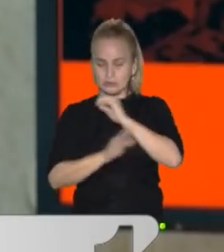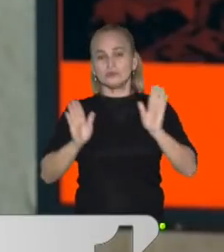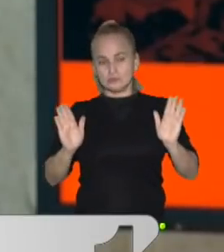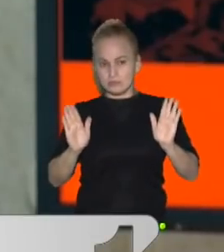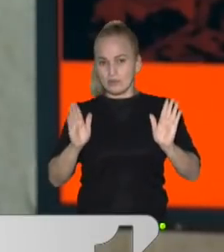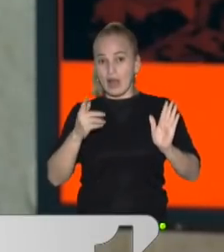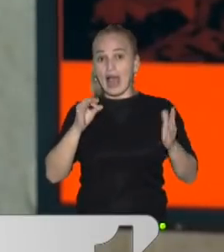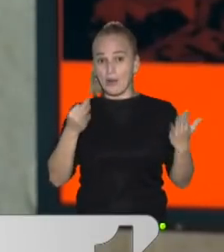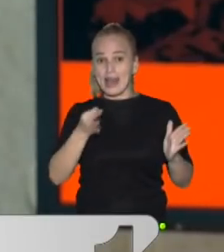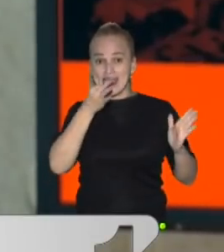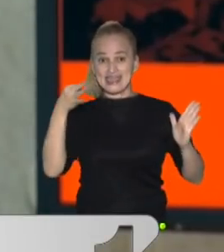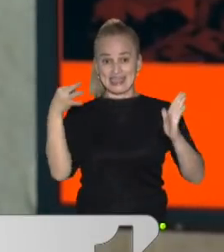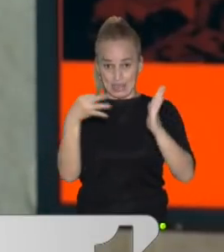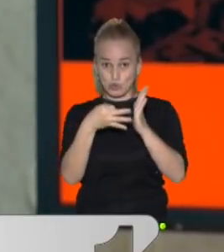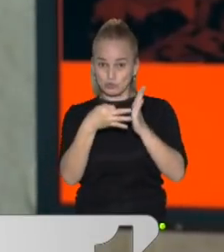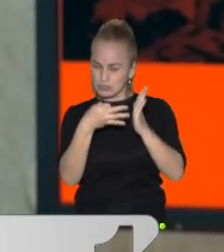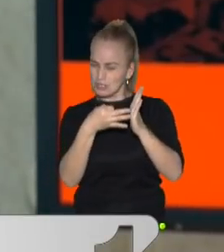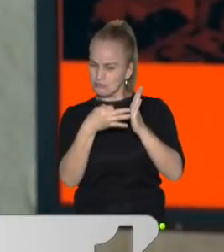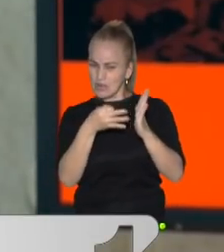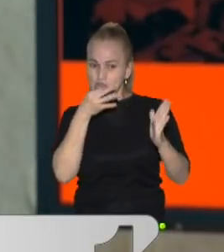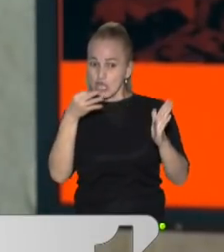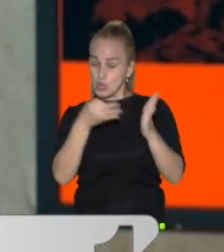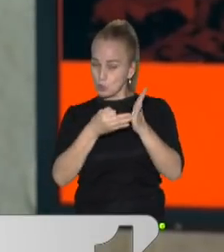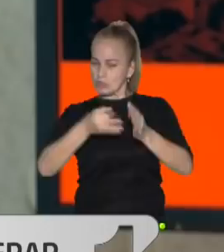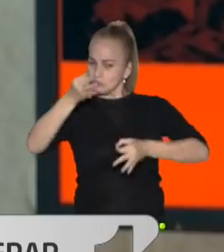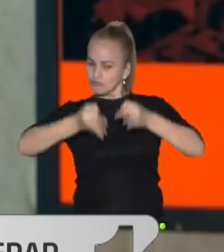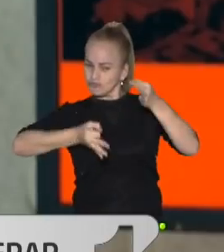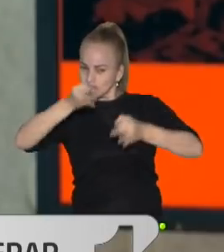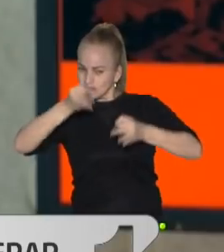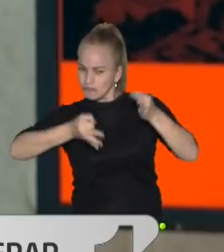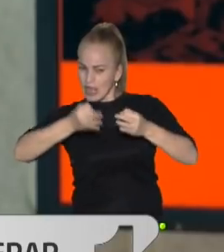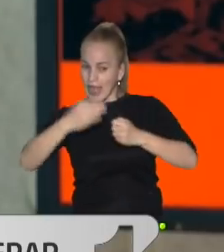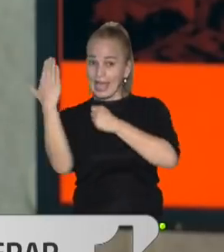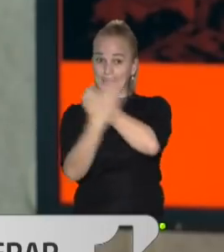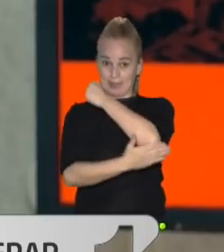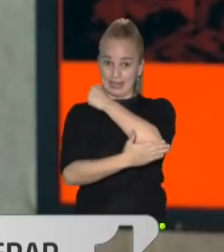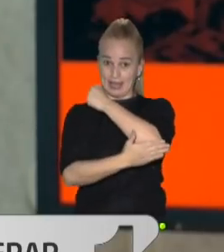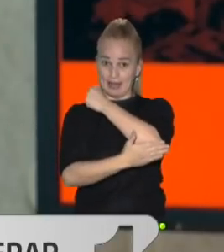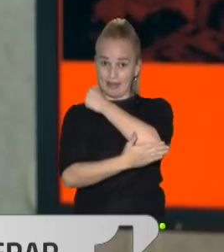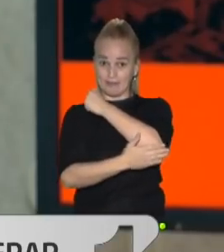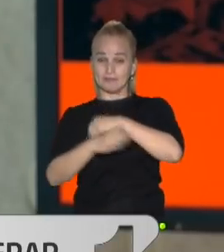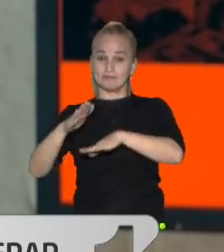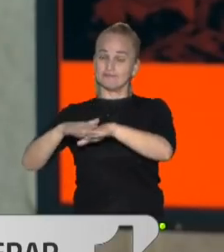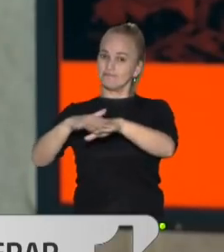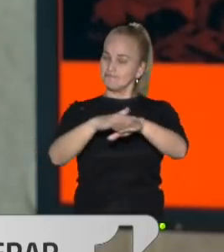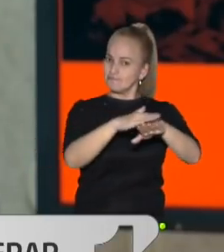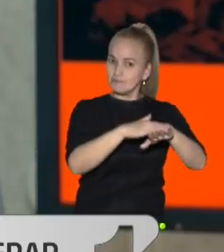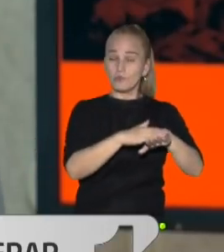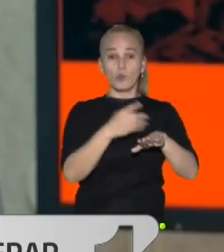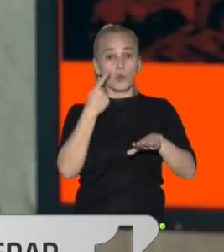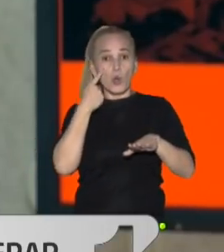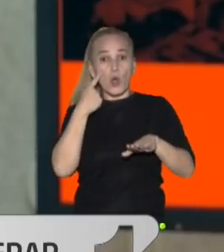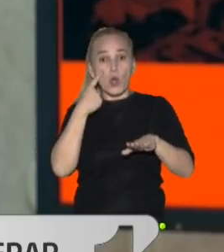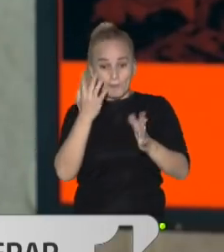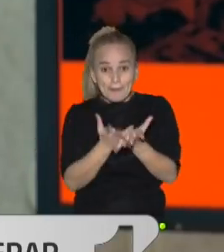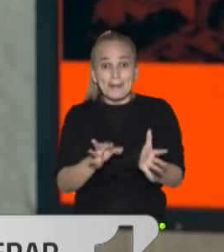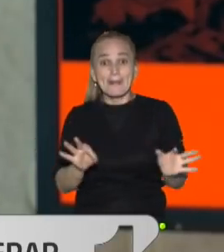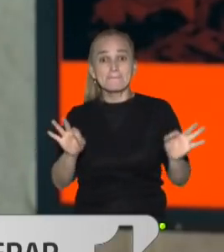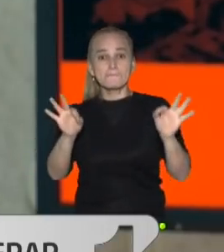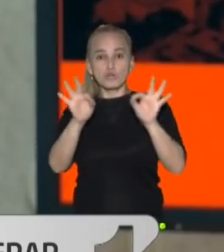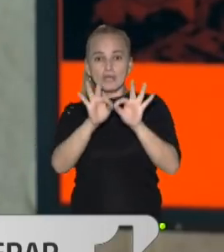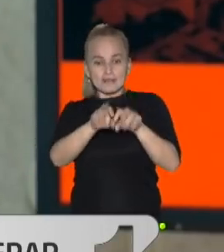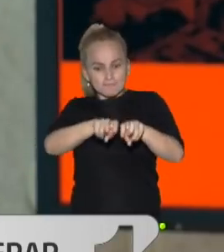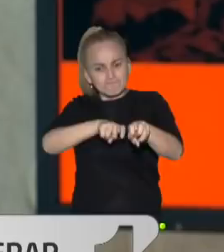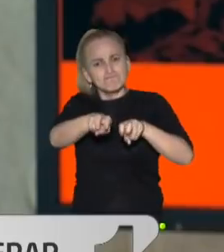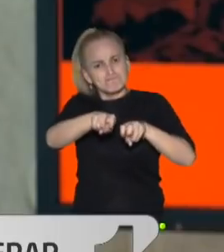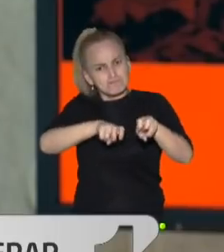unas denuncias de carácter jurídico, de carácter penal, salvaguardando, que busca salvaguardar la